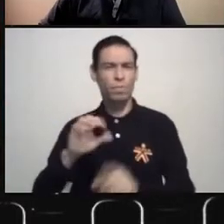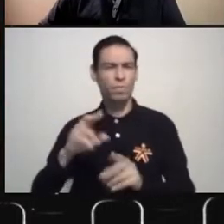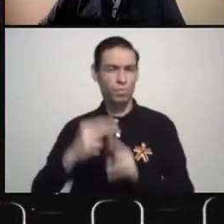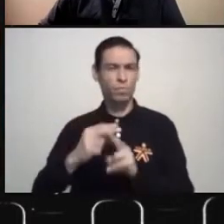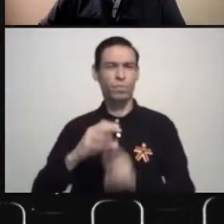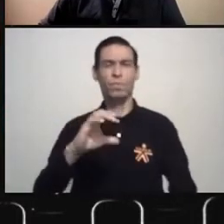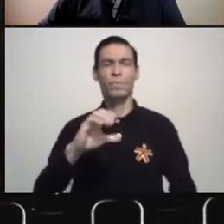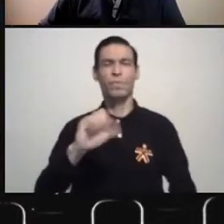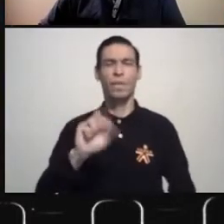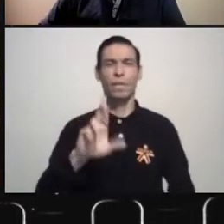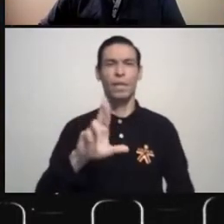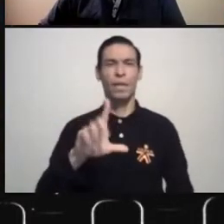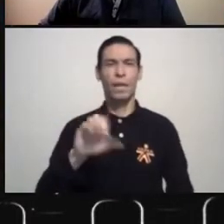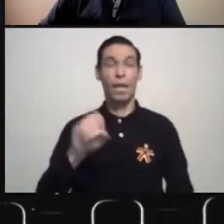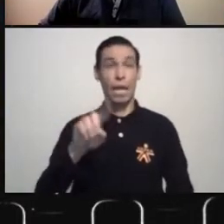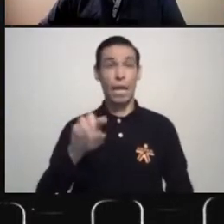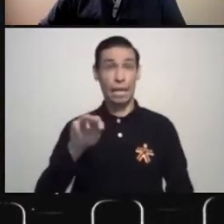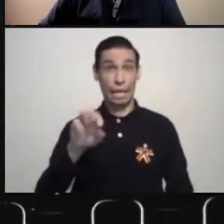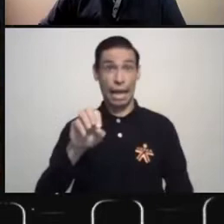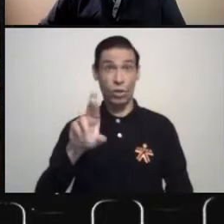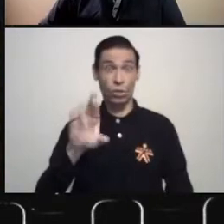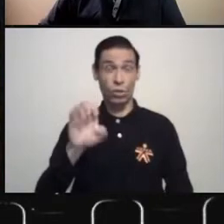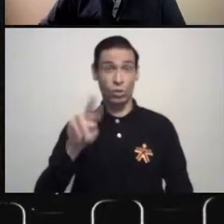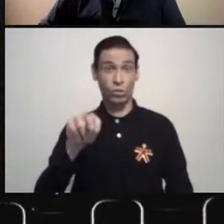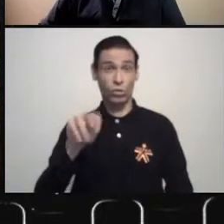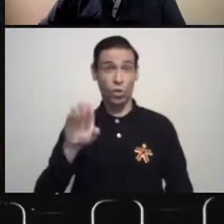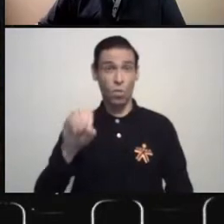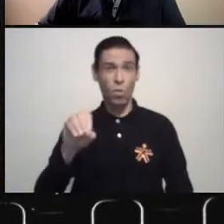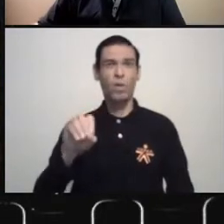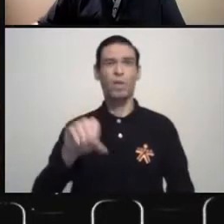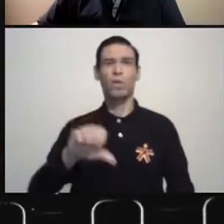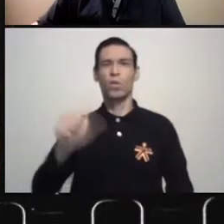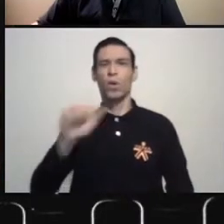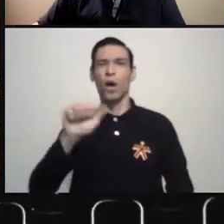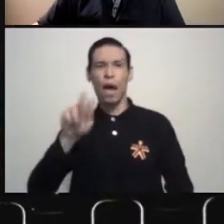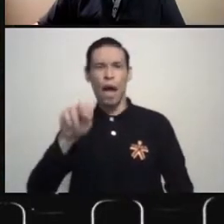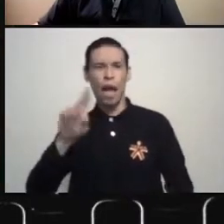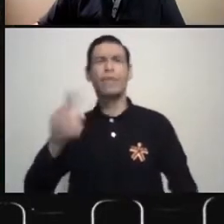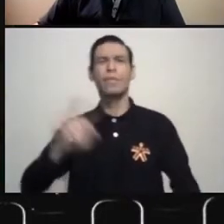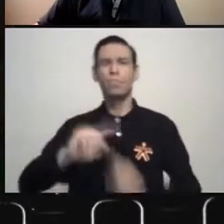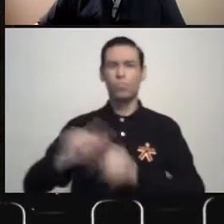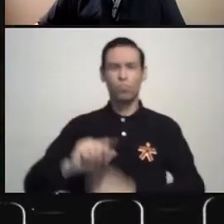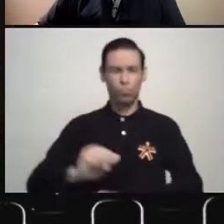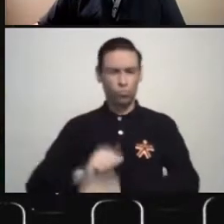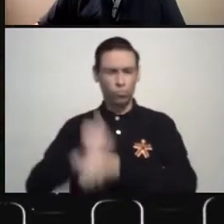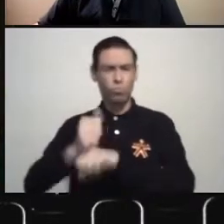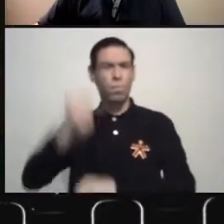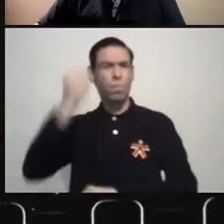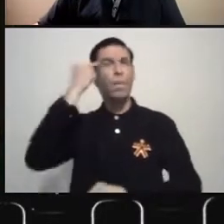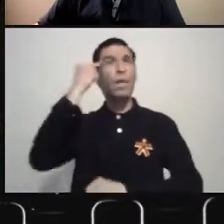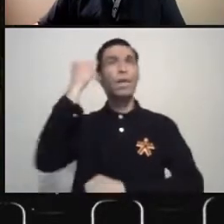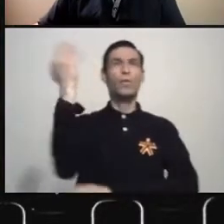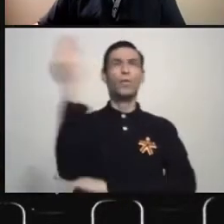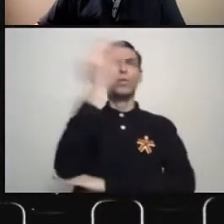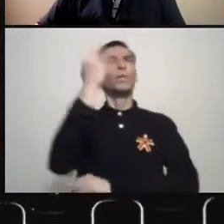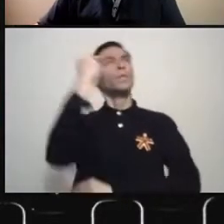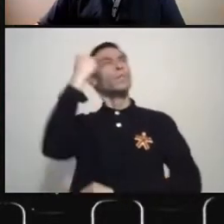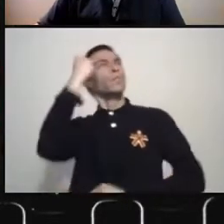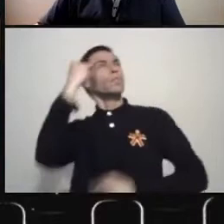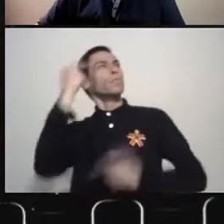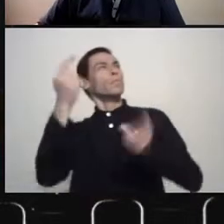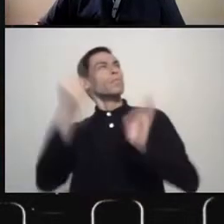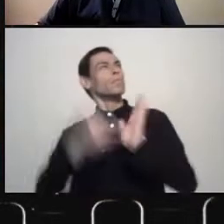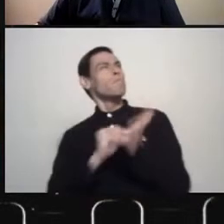Moreno, obviamente, y obviamente Andrés Beltrán y muchos directores de cine piensan en su película, ¿cómo se va a ver allá? ¿No? ¿Cómo se va a ver